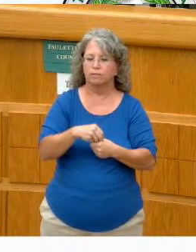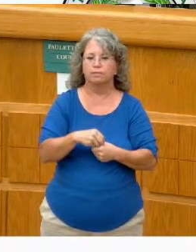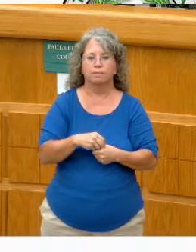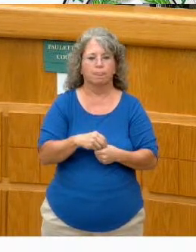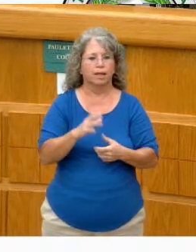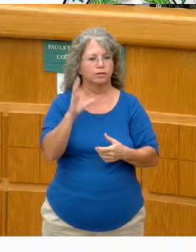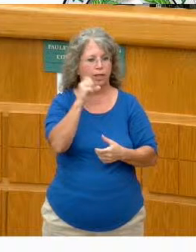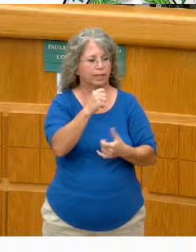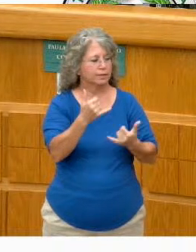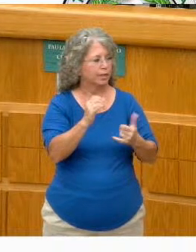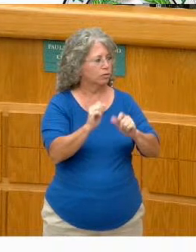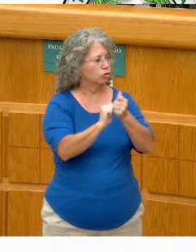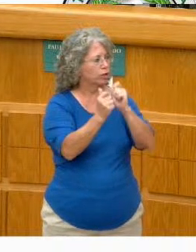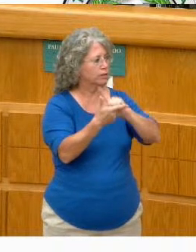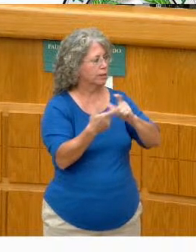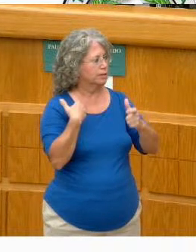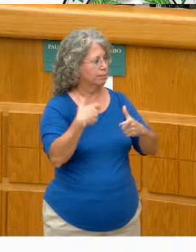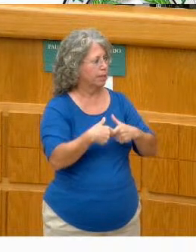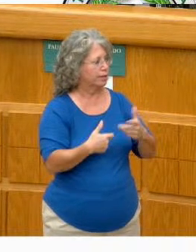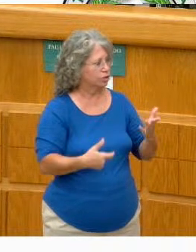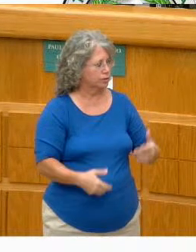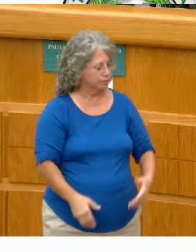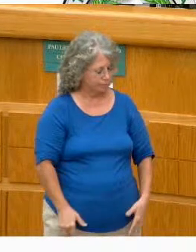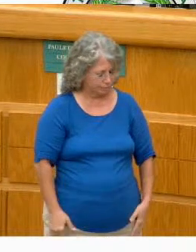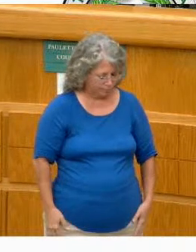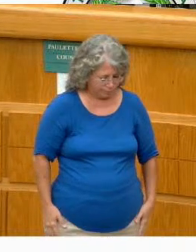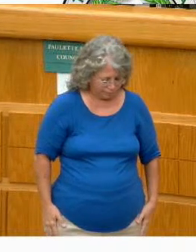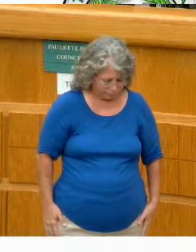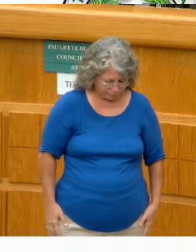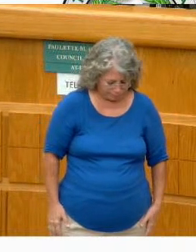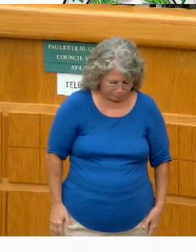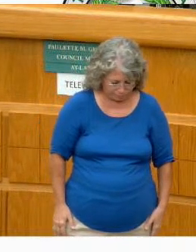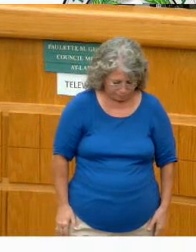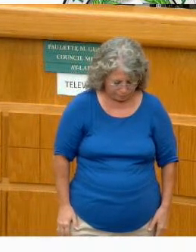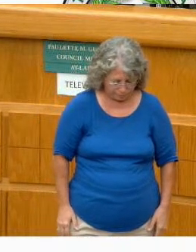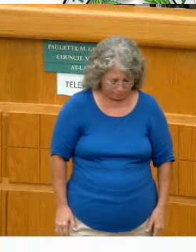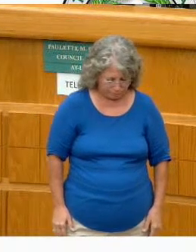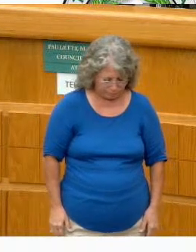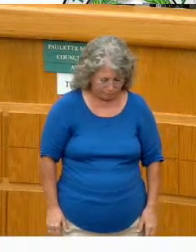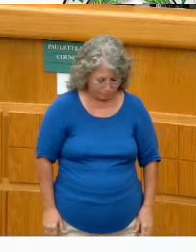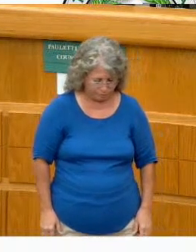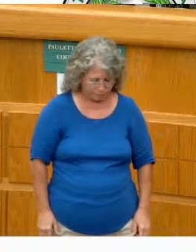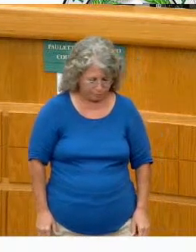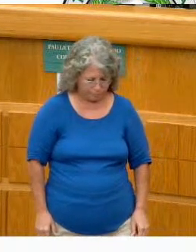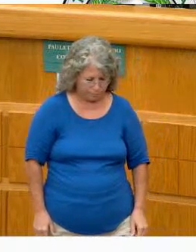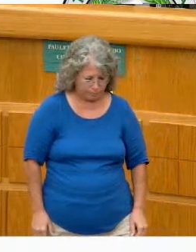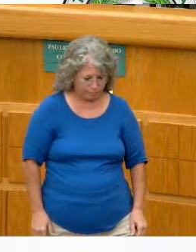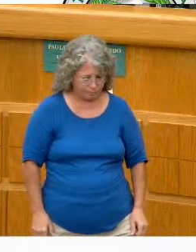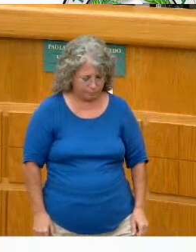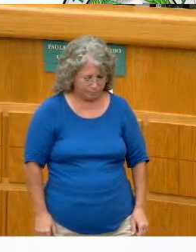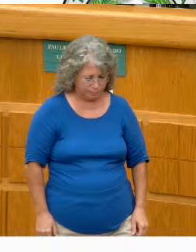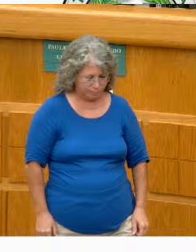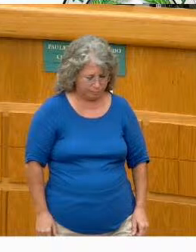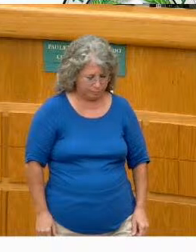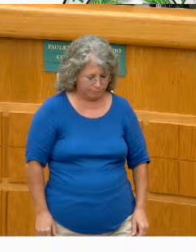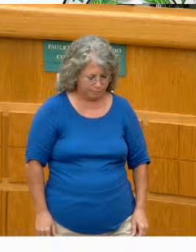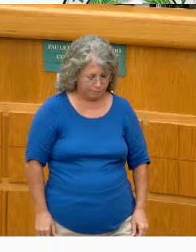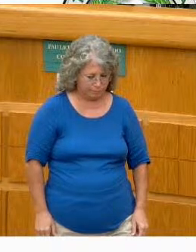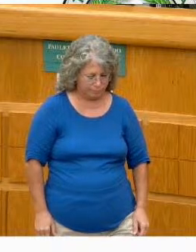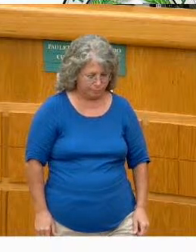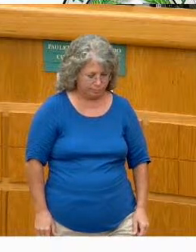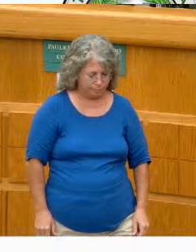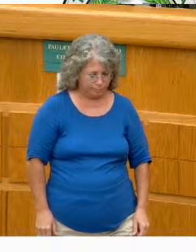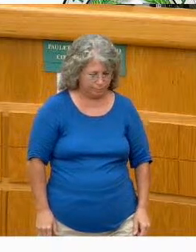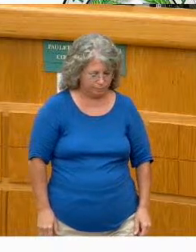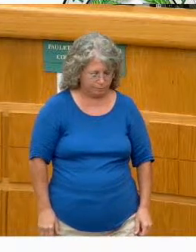translation. Le queremos recordar que el virus que causa el COVID-19 es volátil y se encuentra en el aire, así como en diversas superficies, por lo